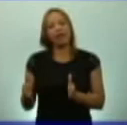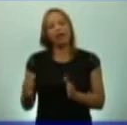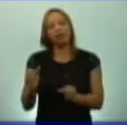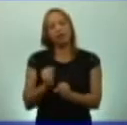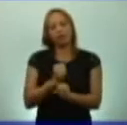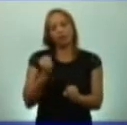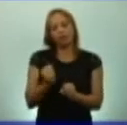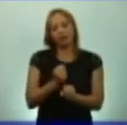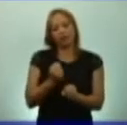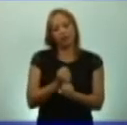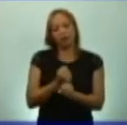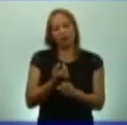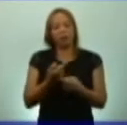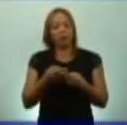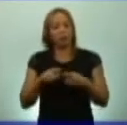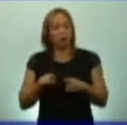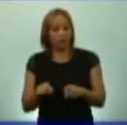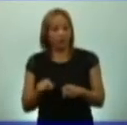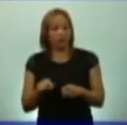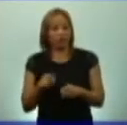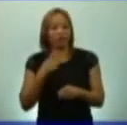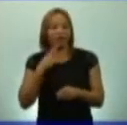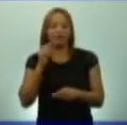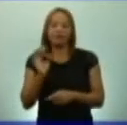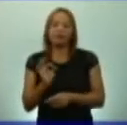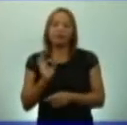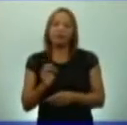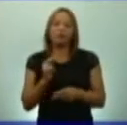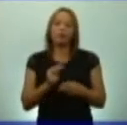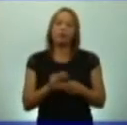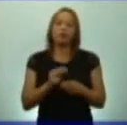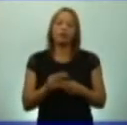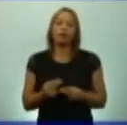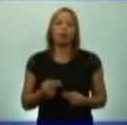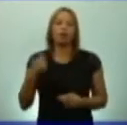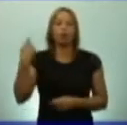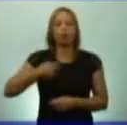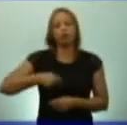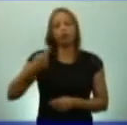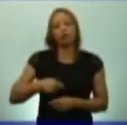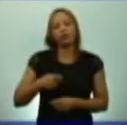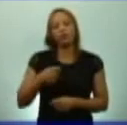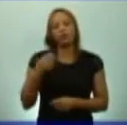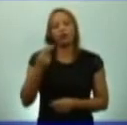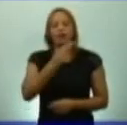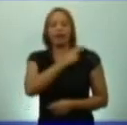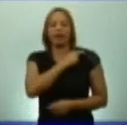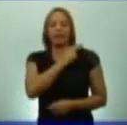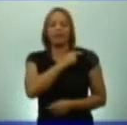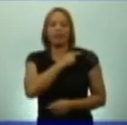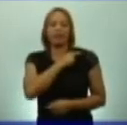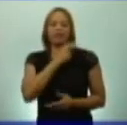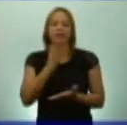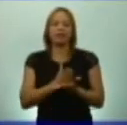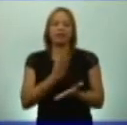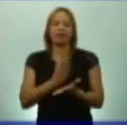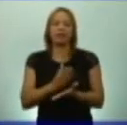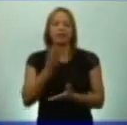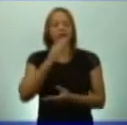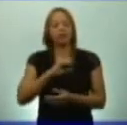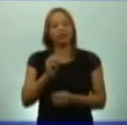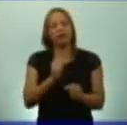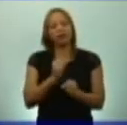obrera. Por eso ha sido denominado con justicia el capitán de la clase obrera